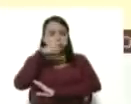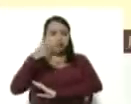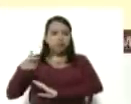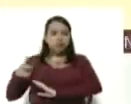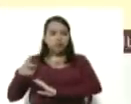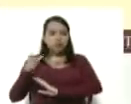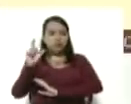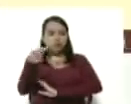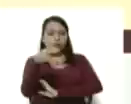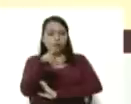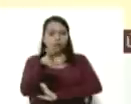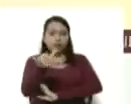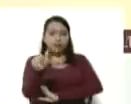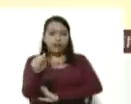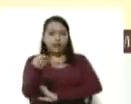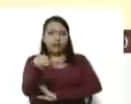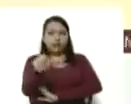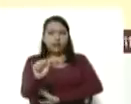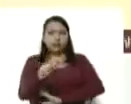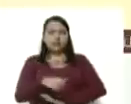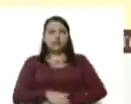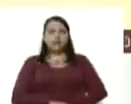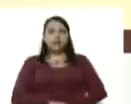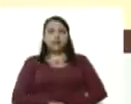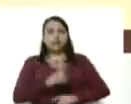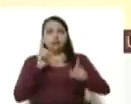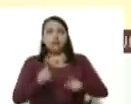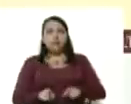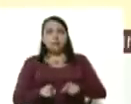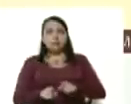Guyana. Cosa curiosa, porque para